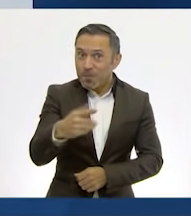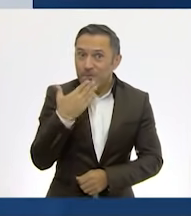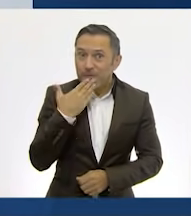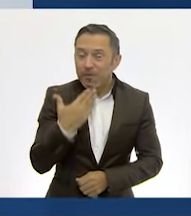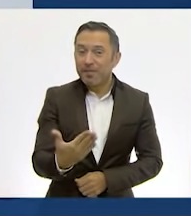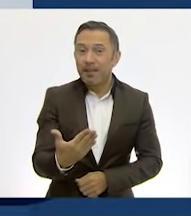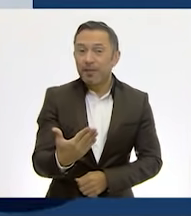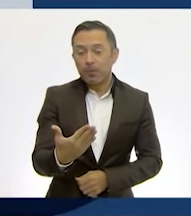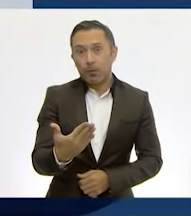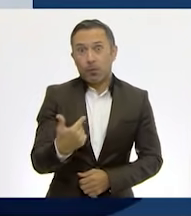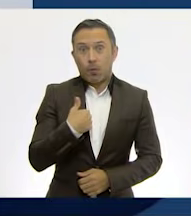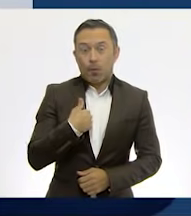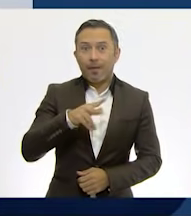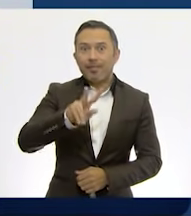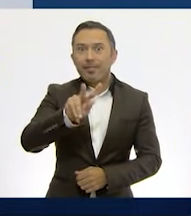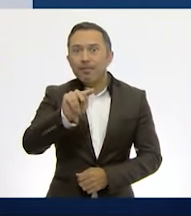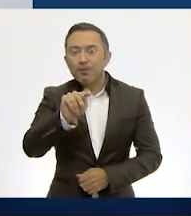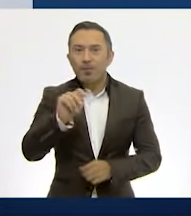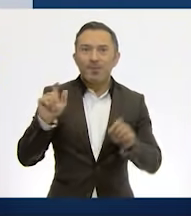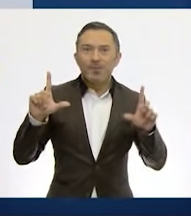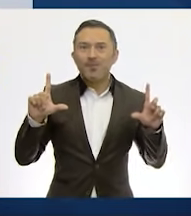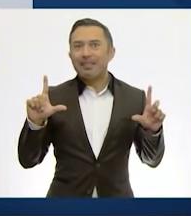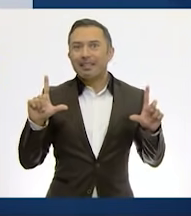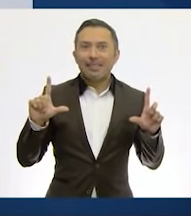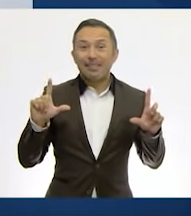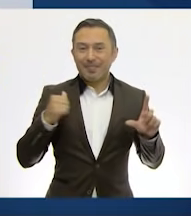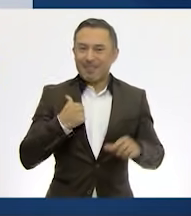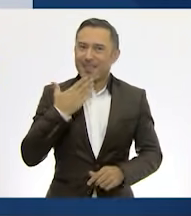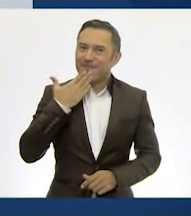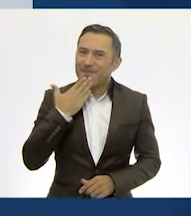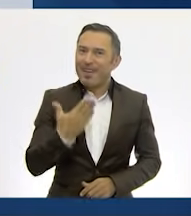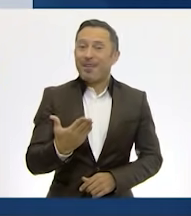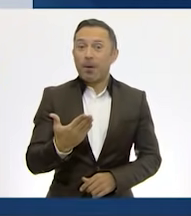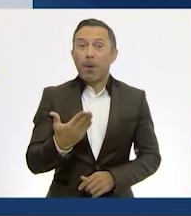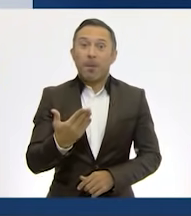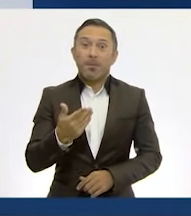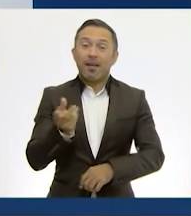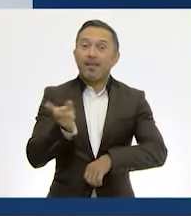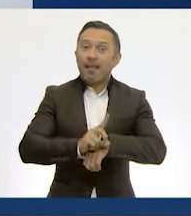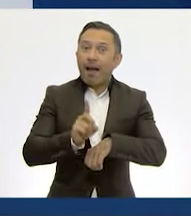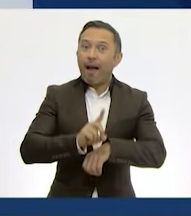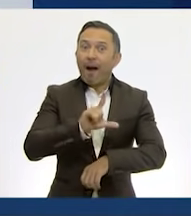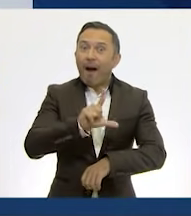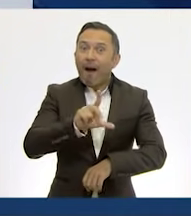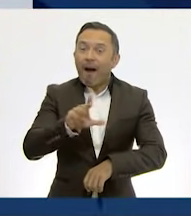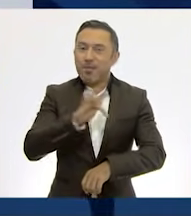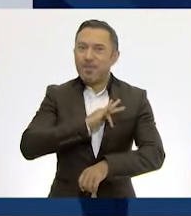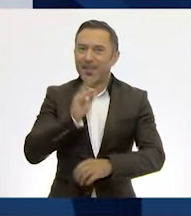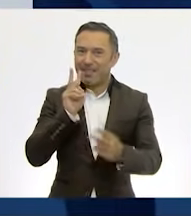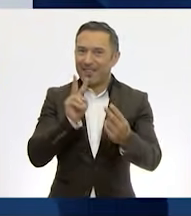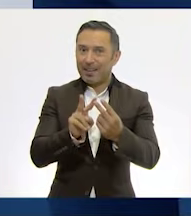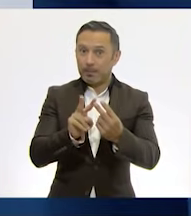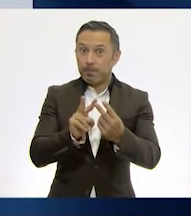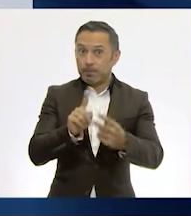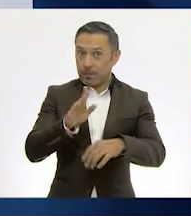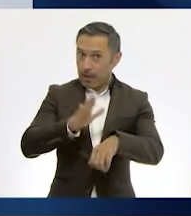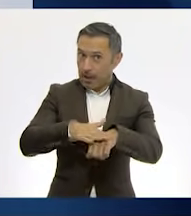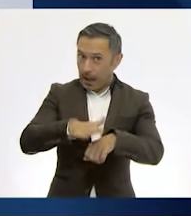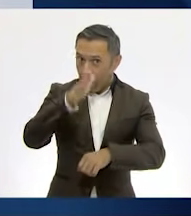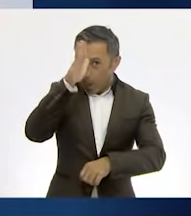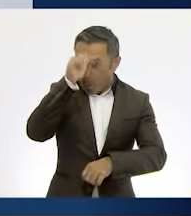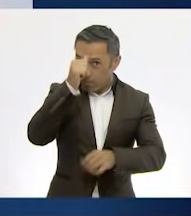bueno que salgo en la tele! Así los puedo ver todos los días. Gracias. Recuerden que es importante